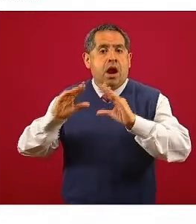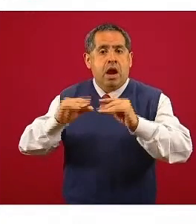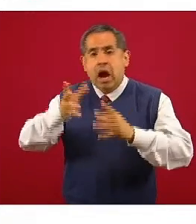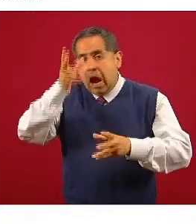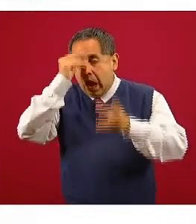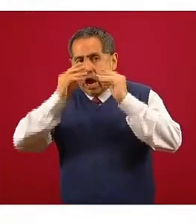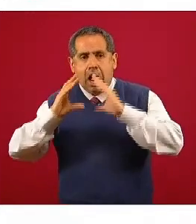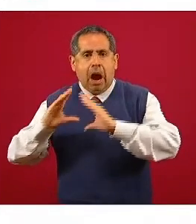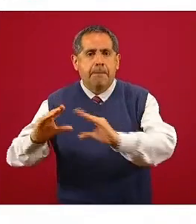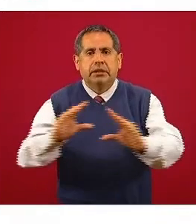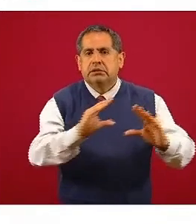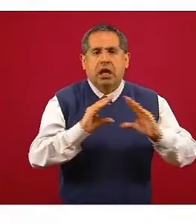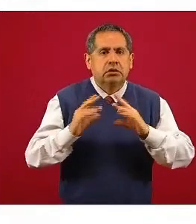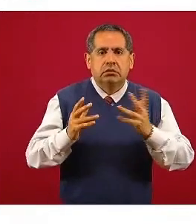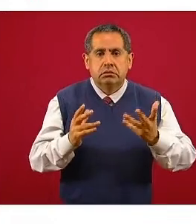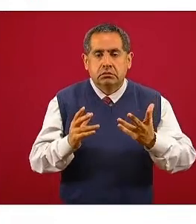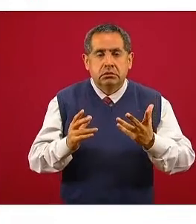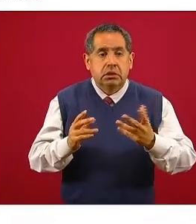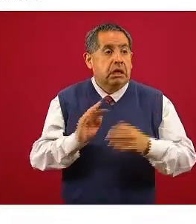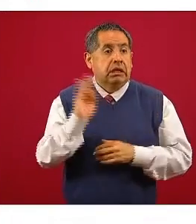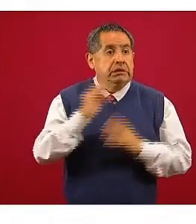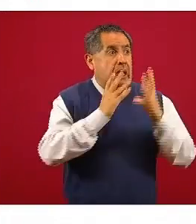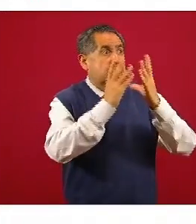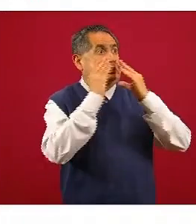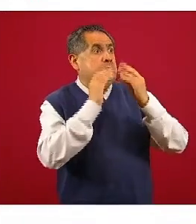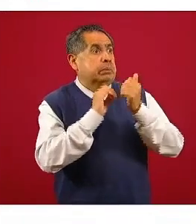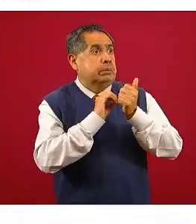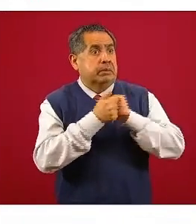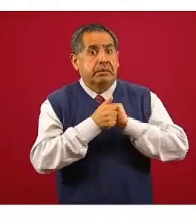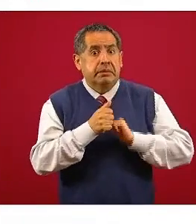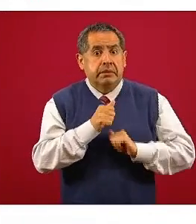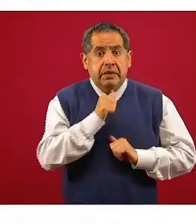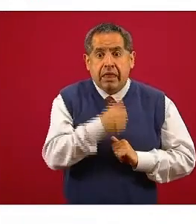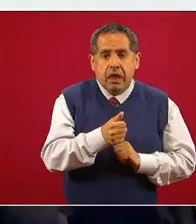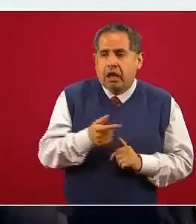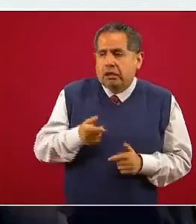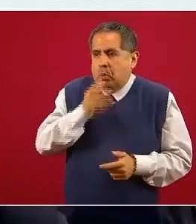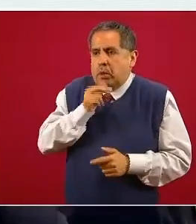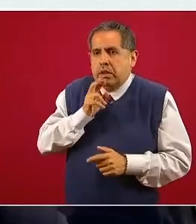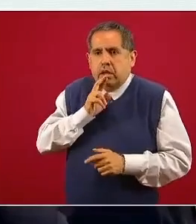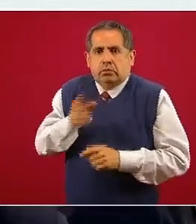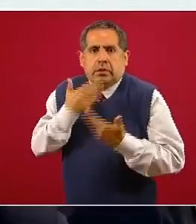capacitación no hubiéramos podido tener los resultados que hemos tenido. La siguiente.